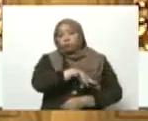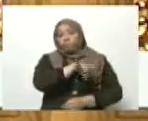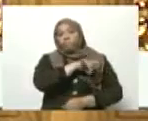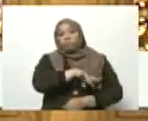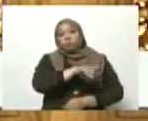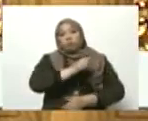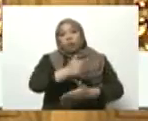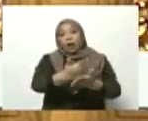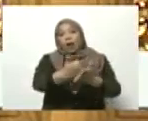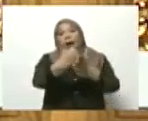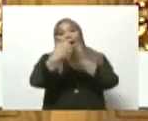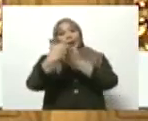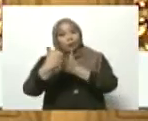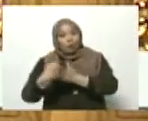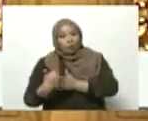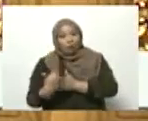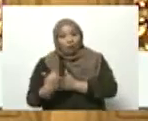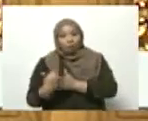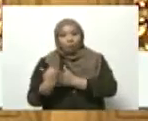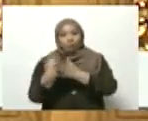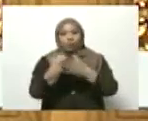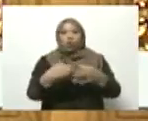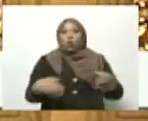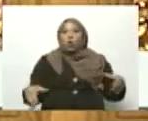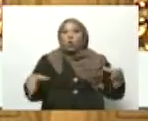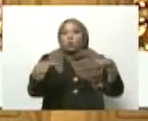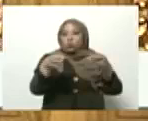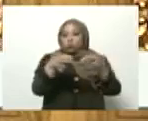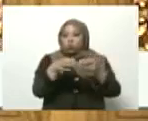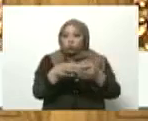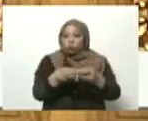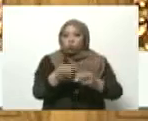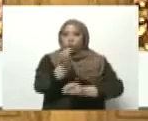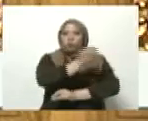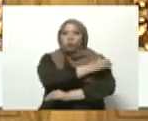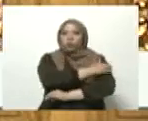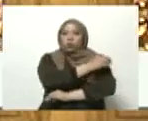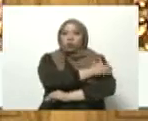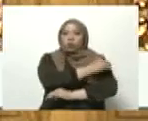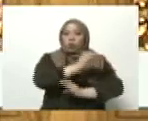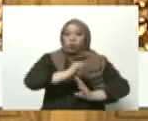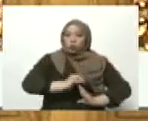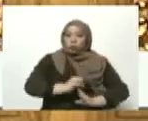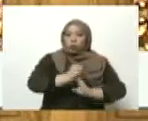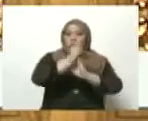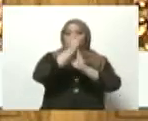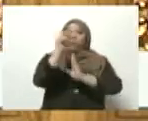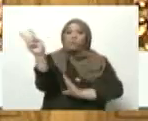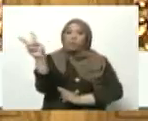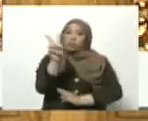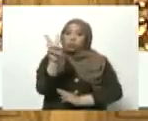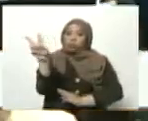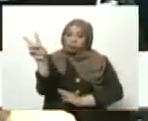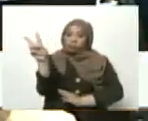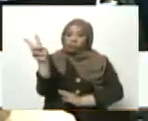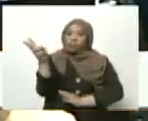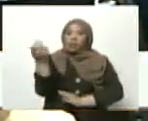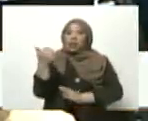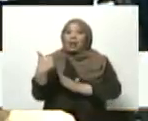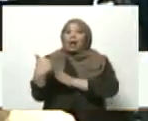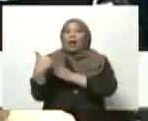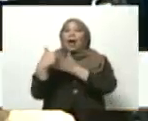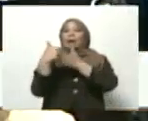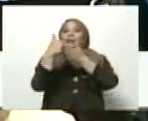la ayuda de un grupo de dirigentes políticos venezolanos que colaboran